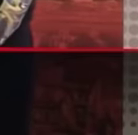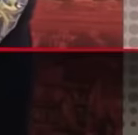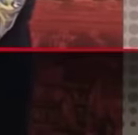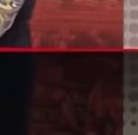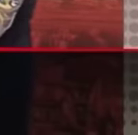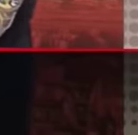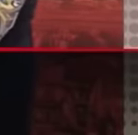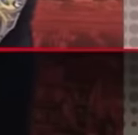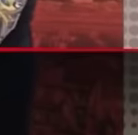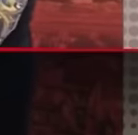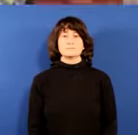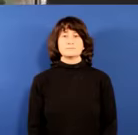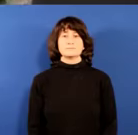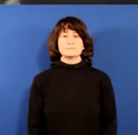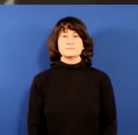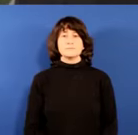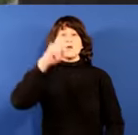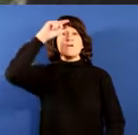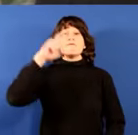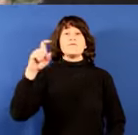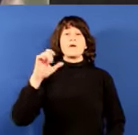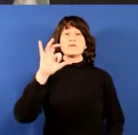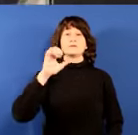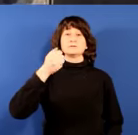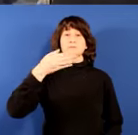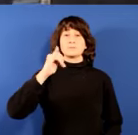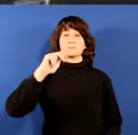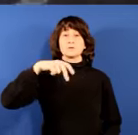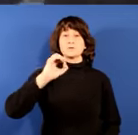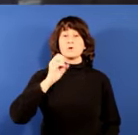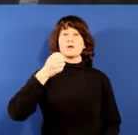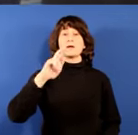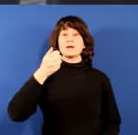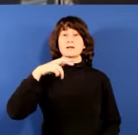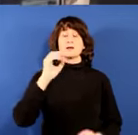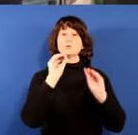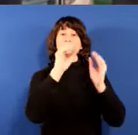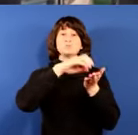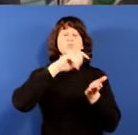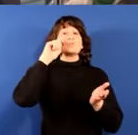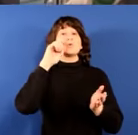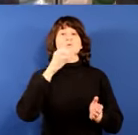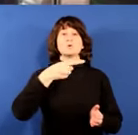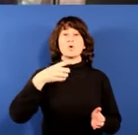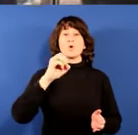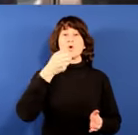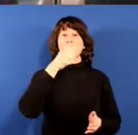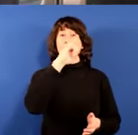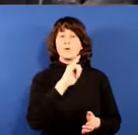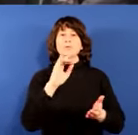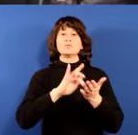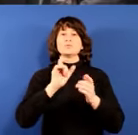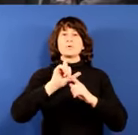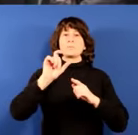Zerutik Sua Dator, el documental producido por la Diputación Foral de Vizcaya, que rememora el 75 aniversario de los bombardeos de Vizcaya, se